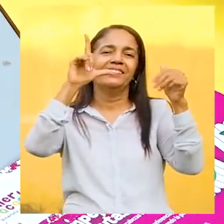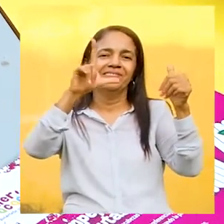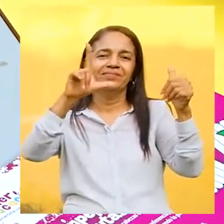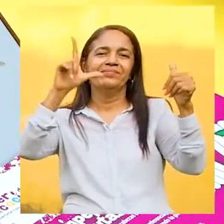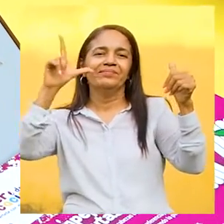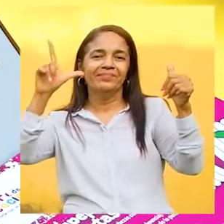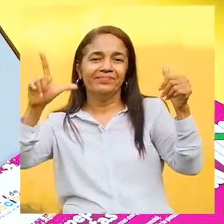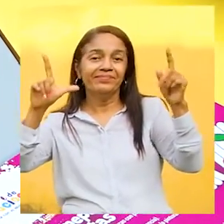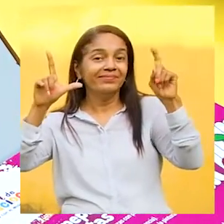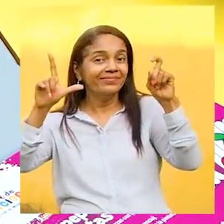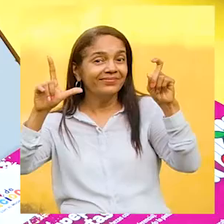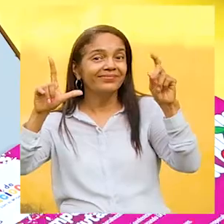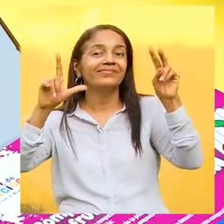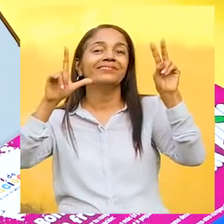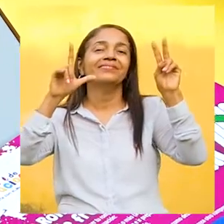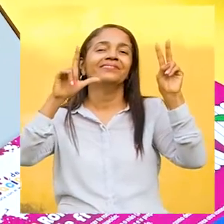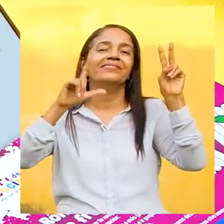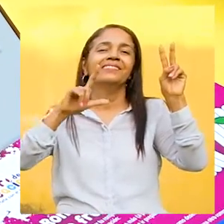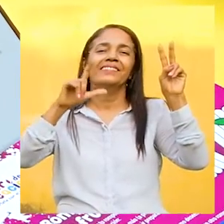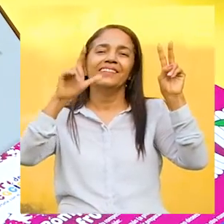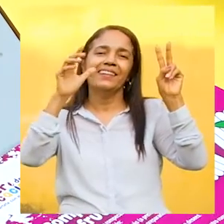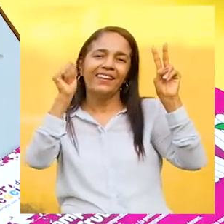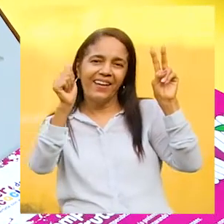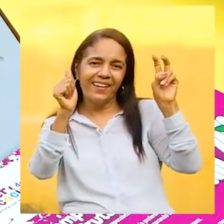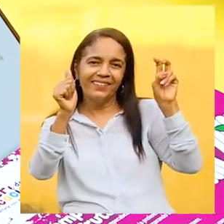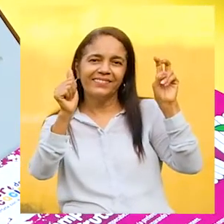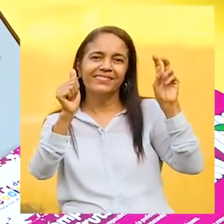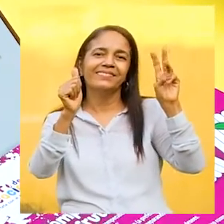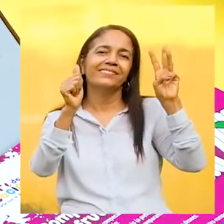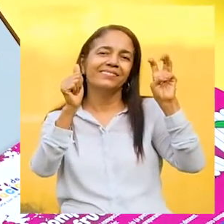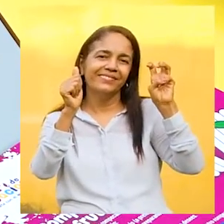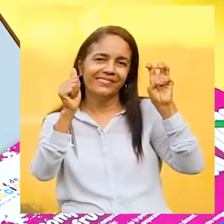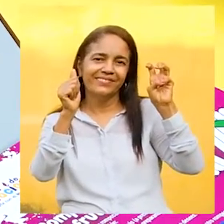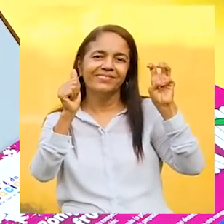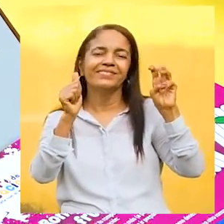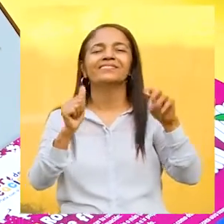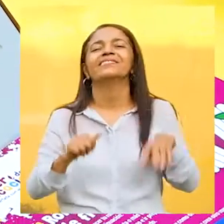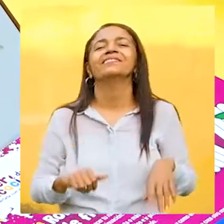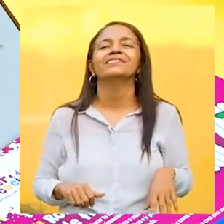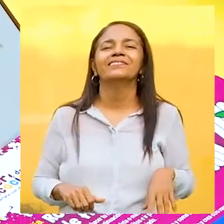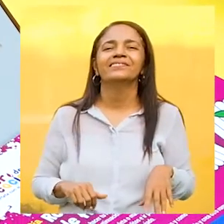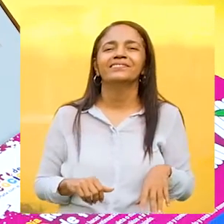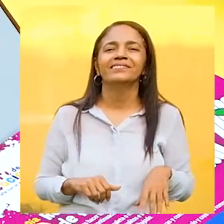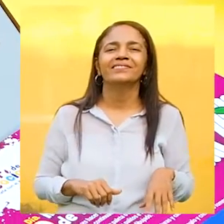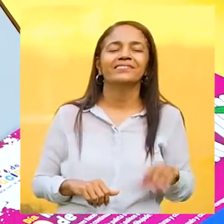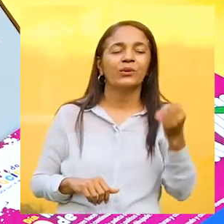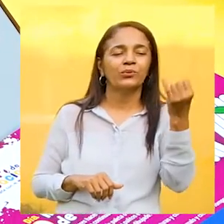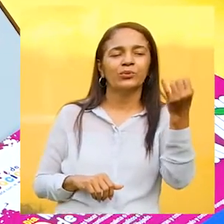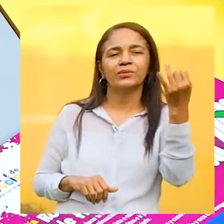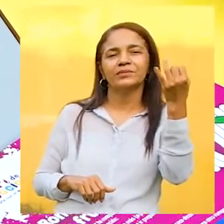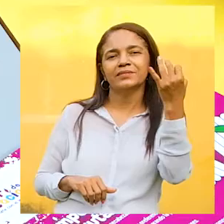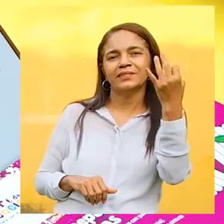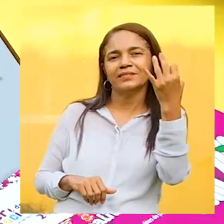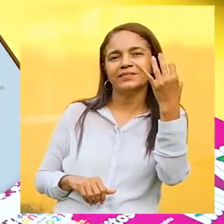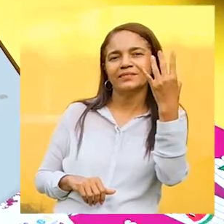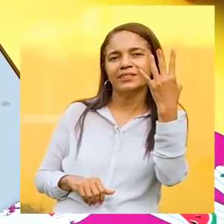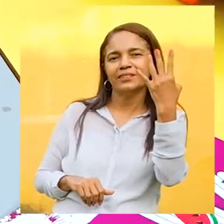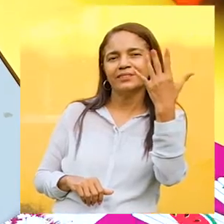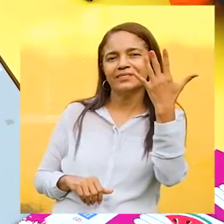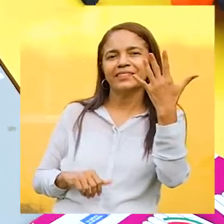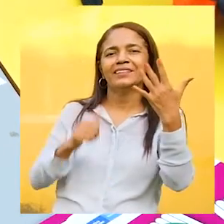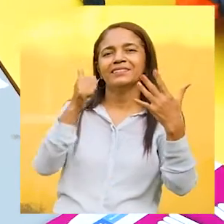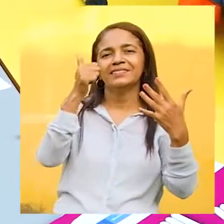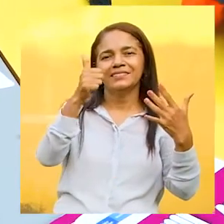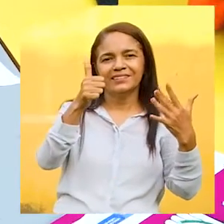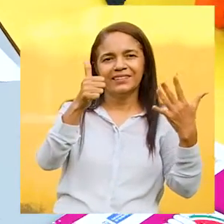L, la otra L y la A. Entonces necesitamos 1, 2, 3, 4,